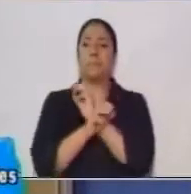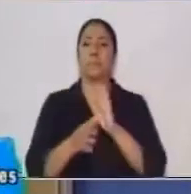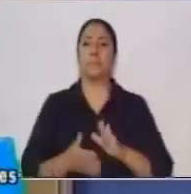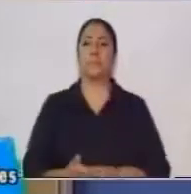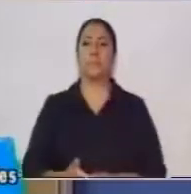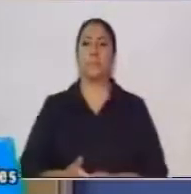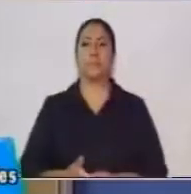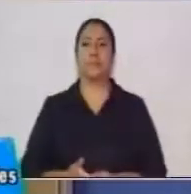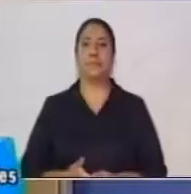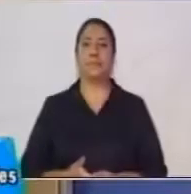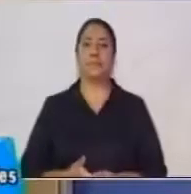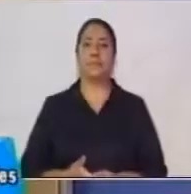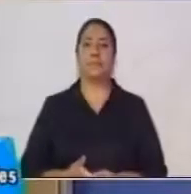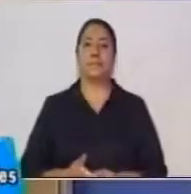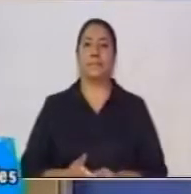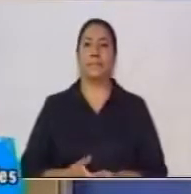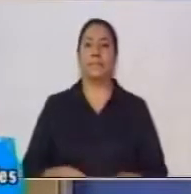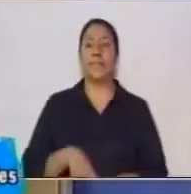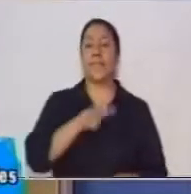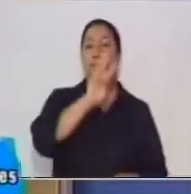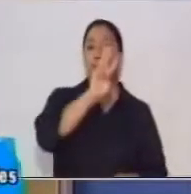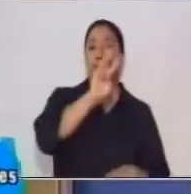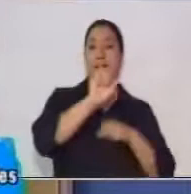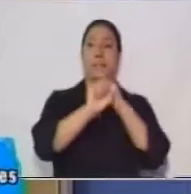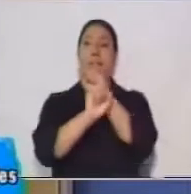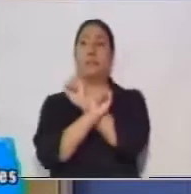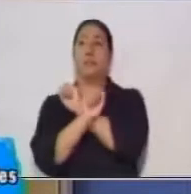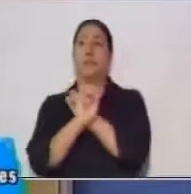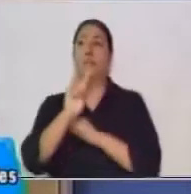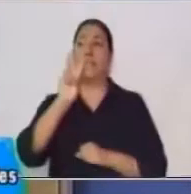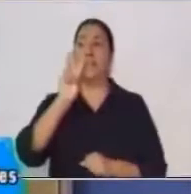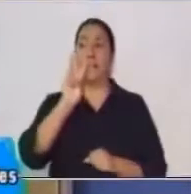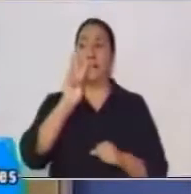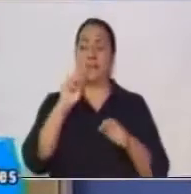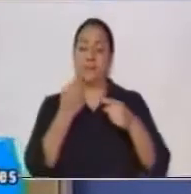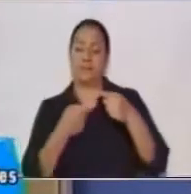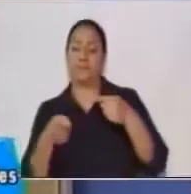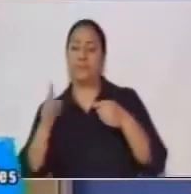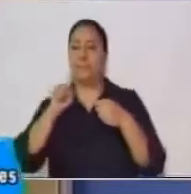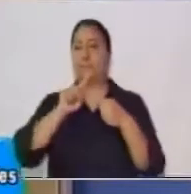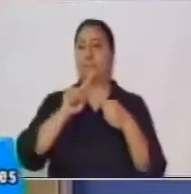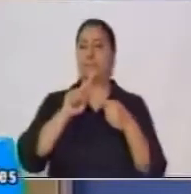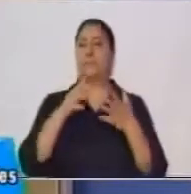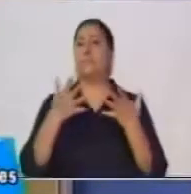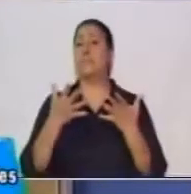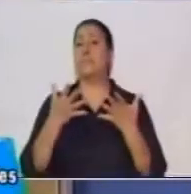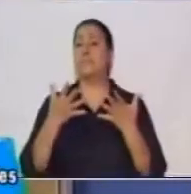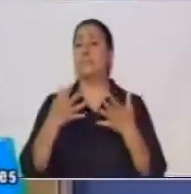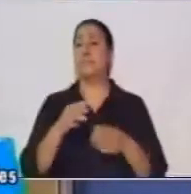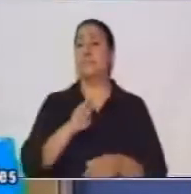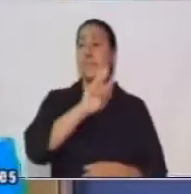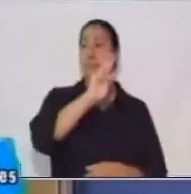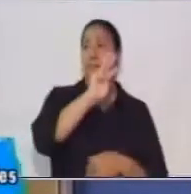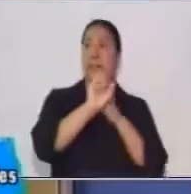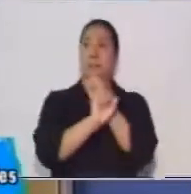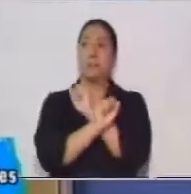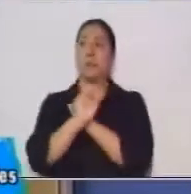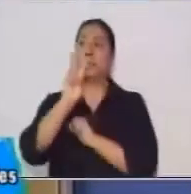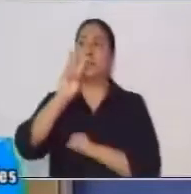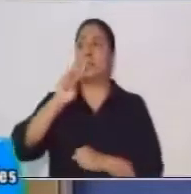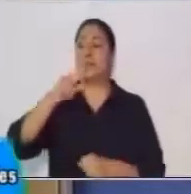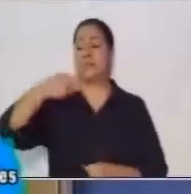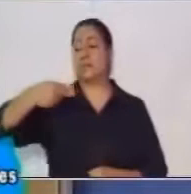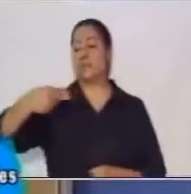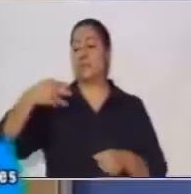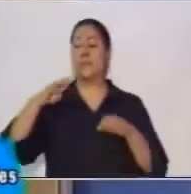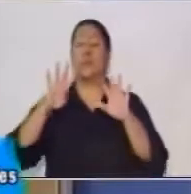3 por 3 y 3 por 3 son 9. Ya vimos la parte